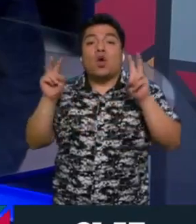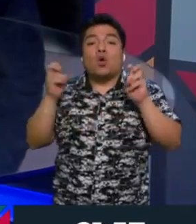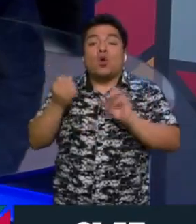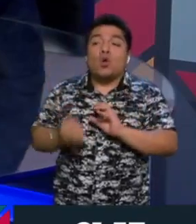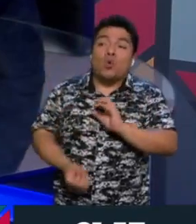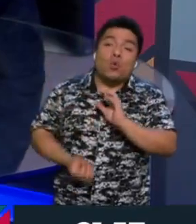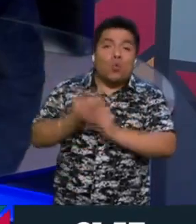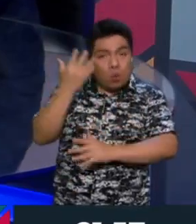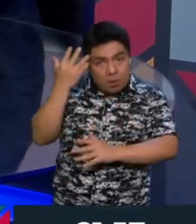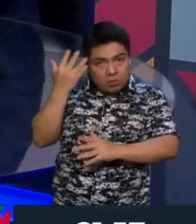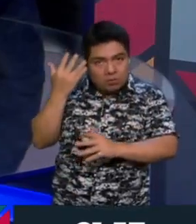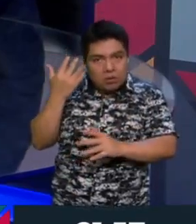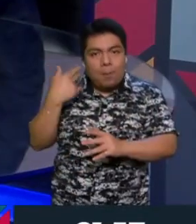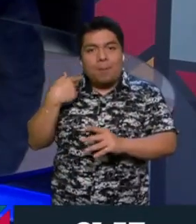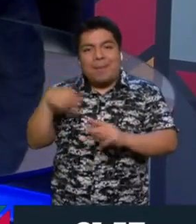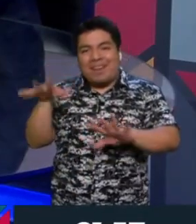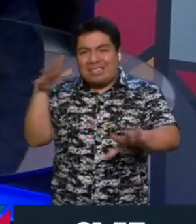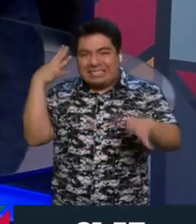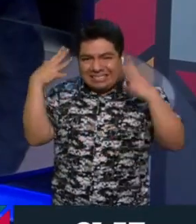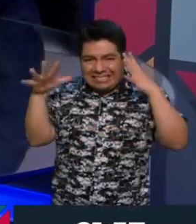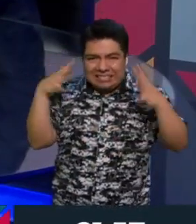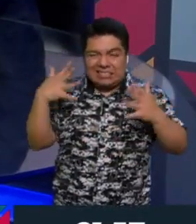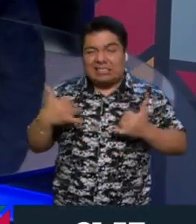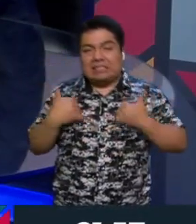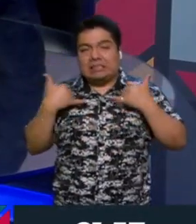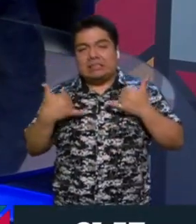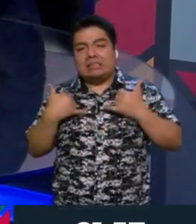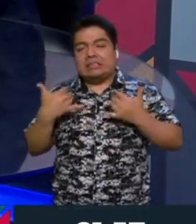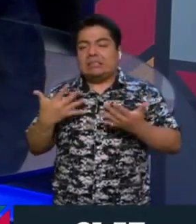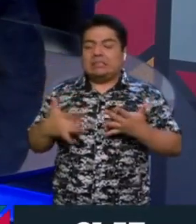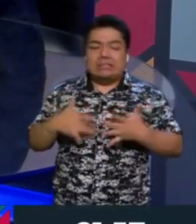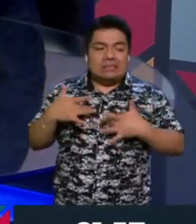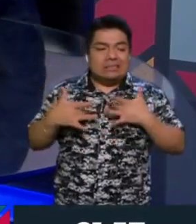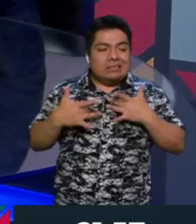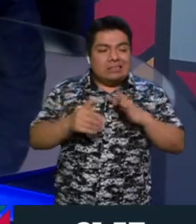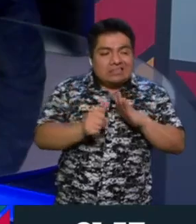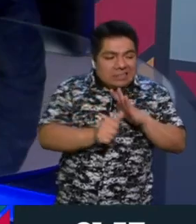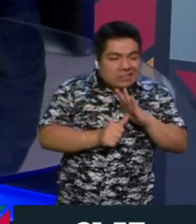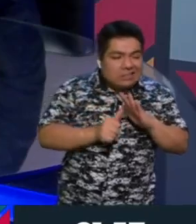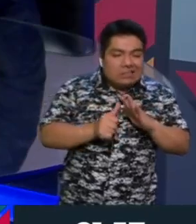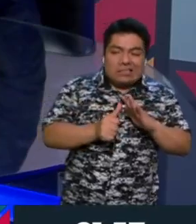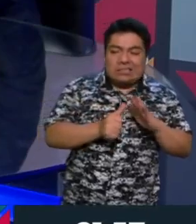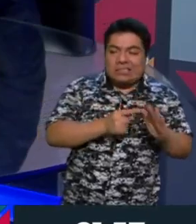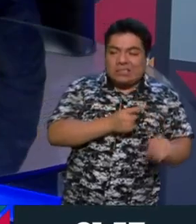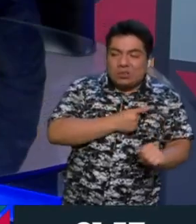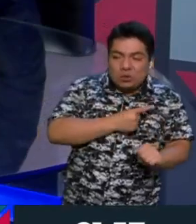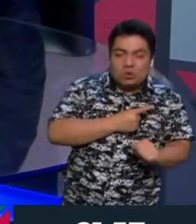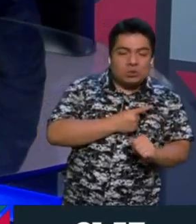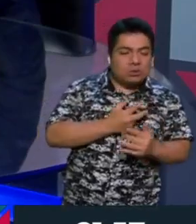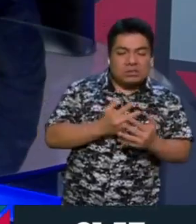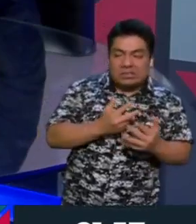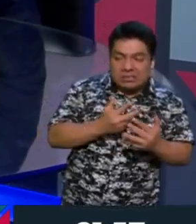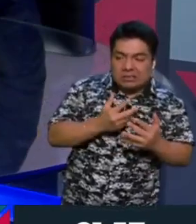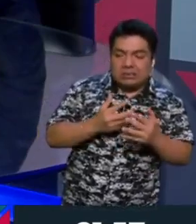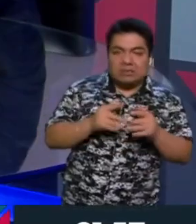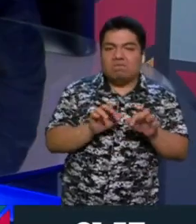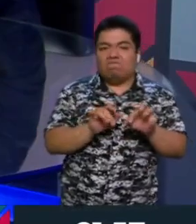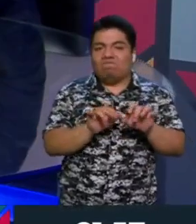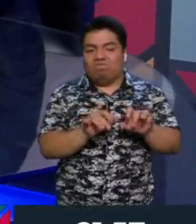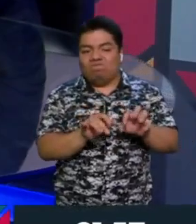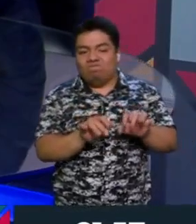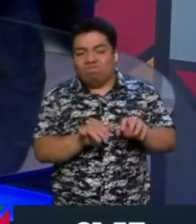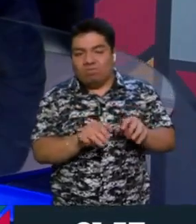estos muchachos abandonados en una enorme soledad, que tienen interlocución con la computadora, con los juegos de video,